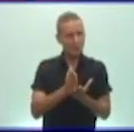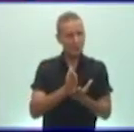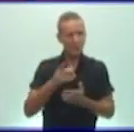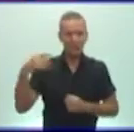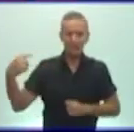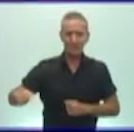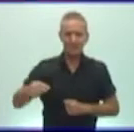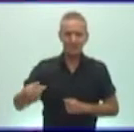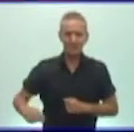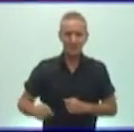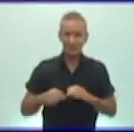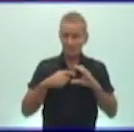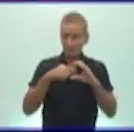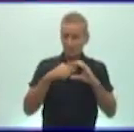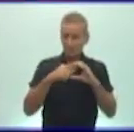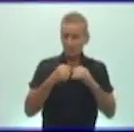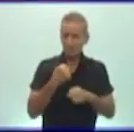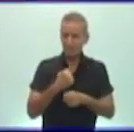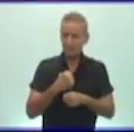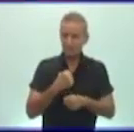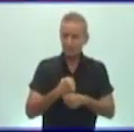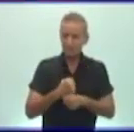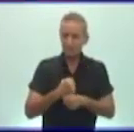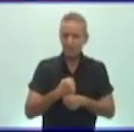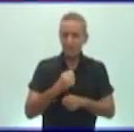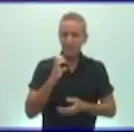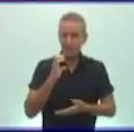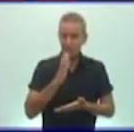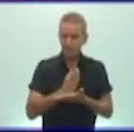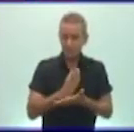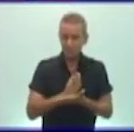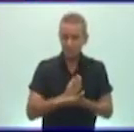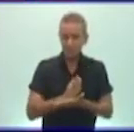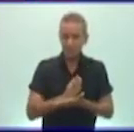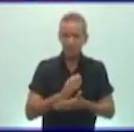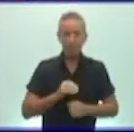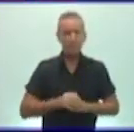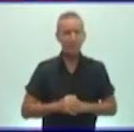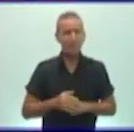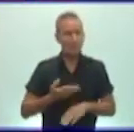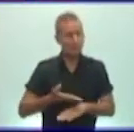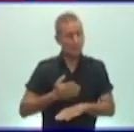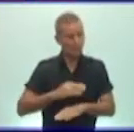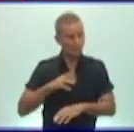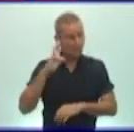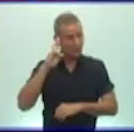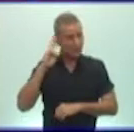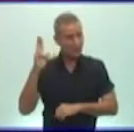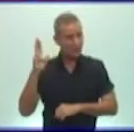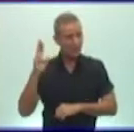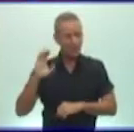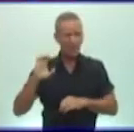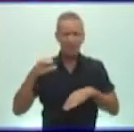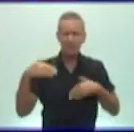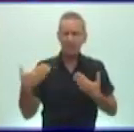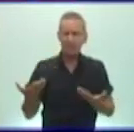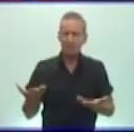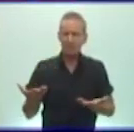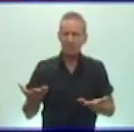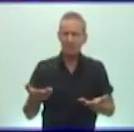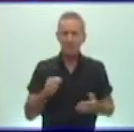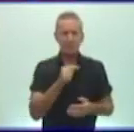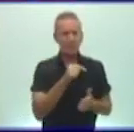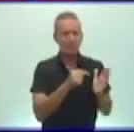ejercitando contenidos trabajados durante el curso escolar, pero antes recordemos cuáles son los materiales que